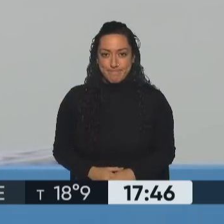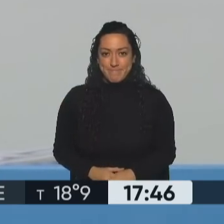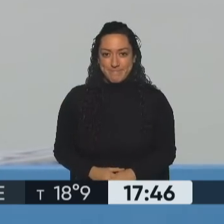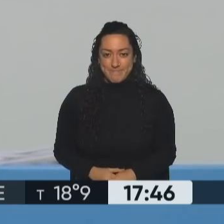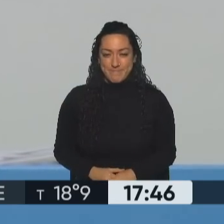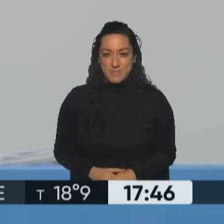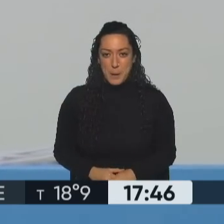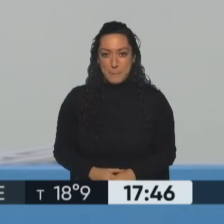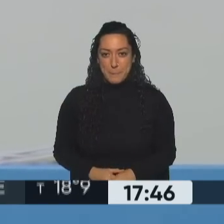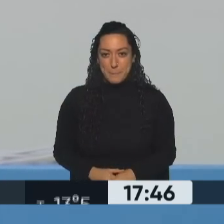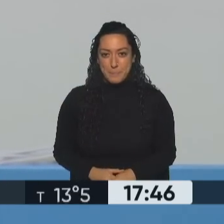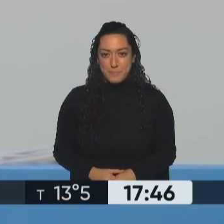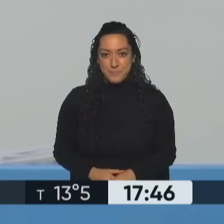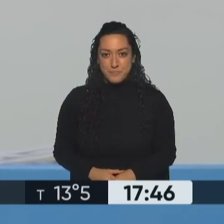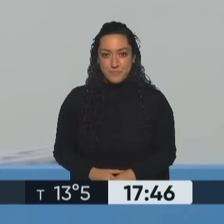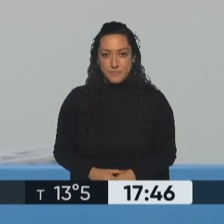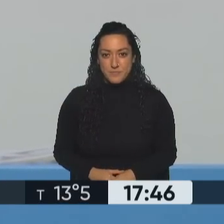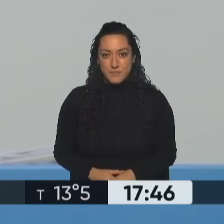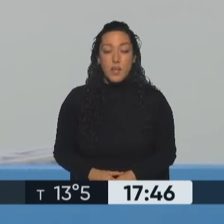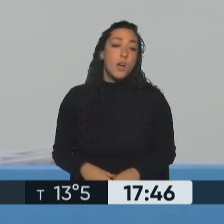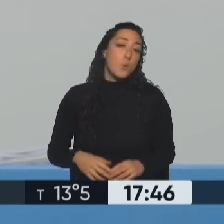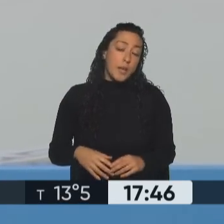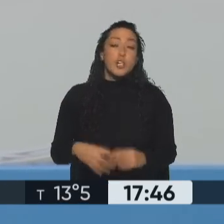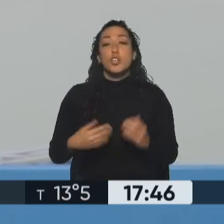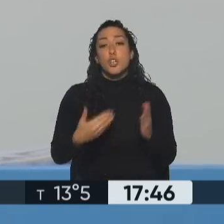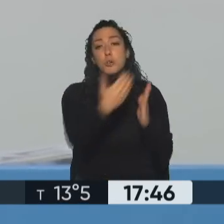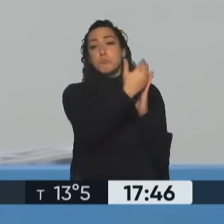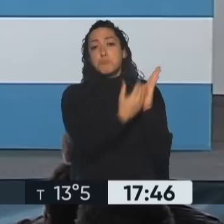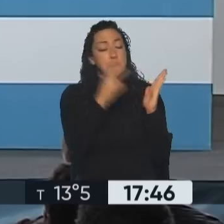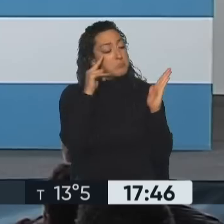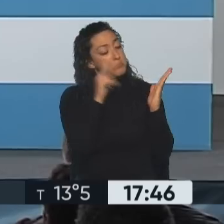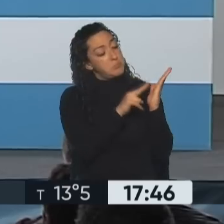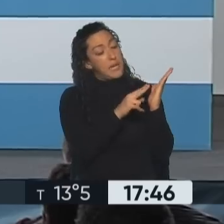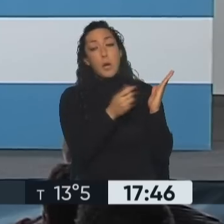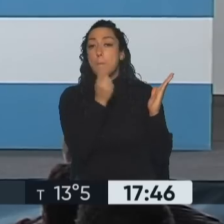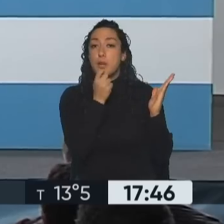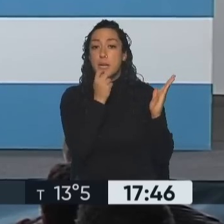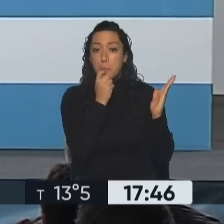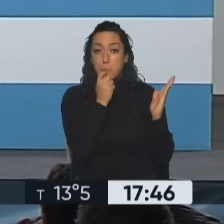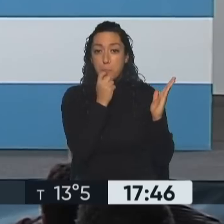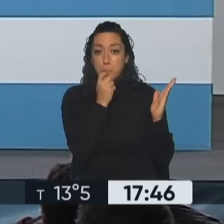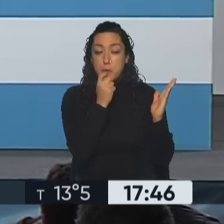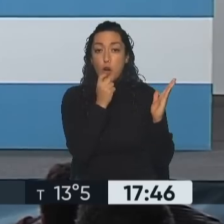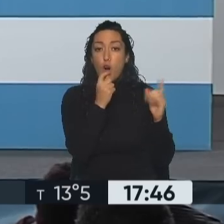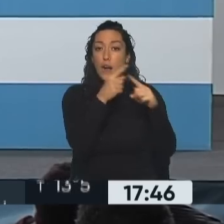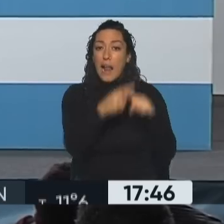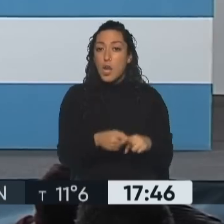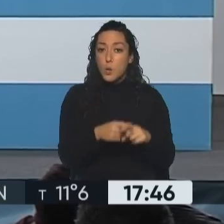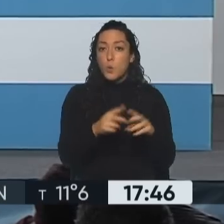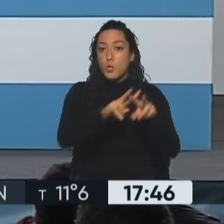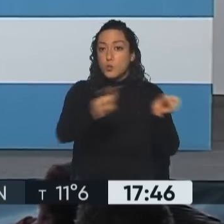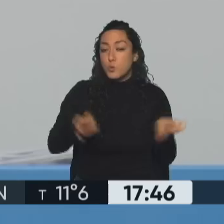Y bueno, cuando voy a mirar, por ejemplo, el EBITDA, o sea,